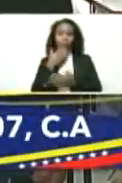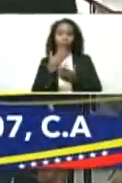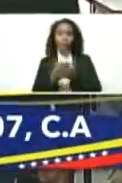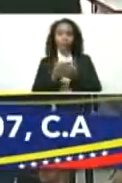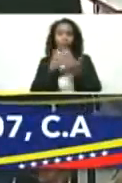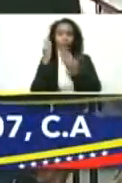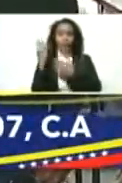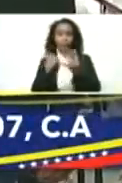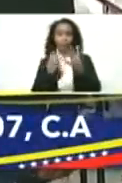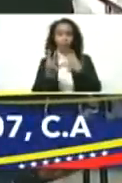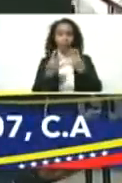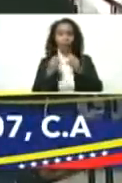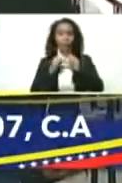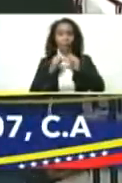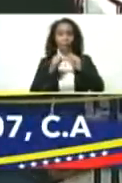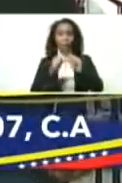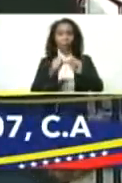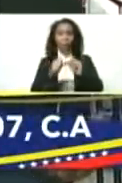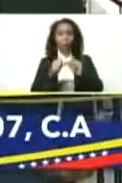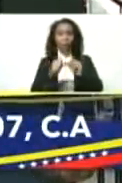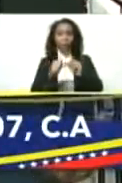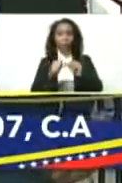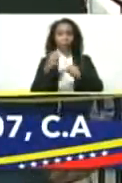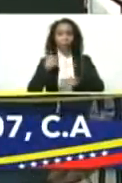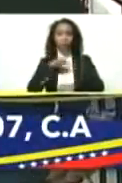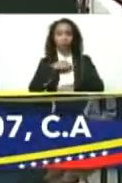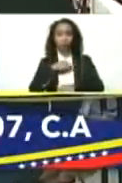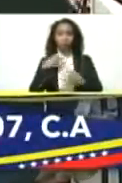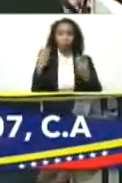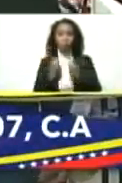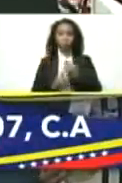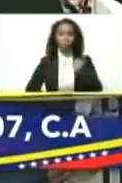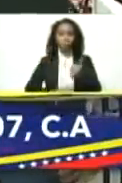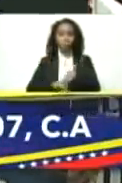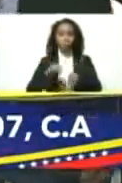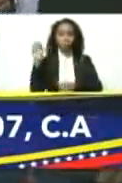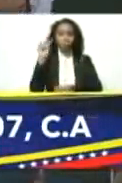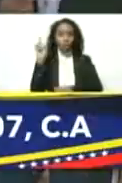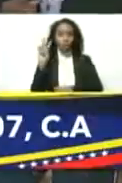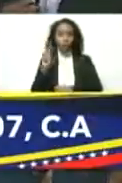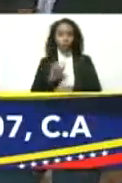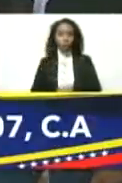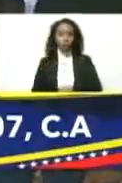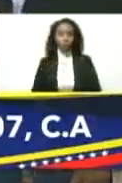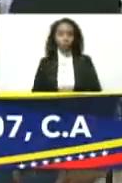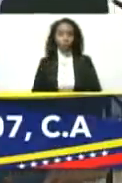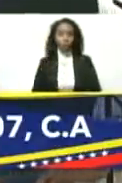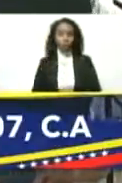esa feria permanente y estamos con la patria, presidente.